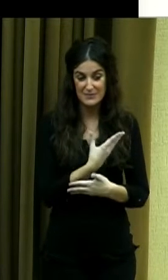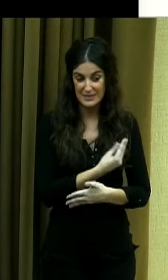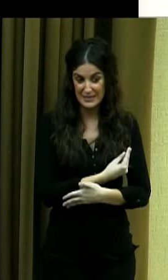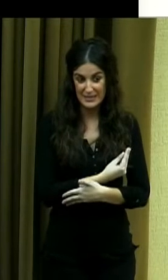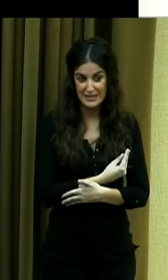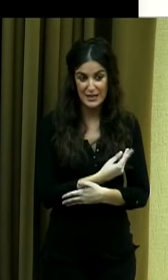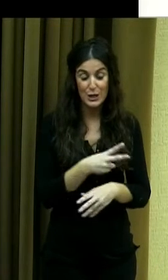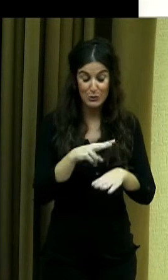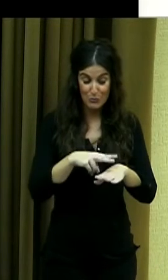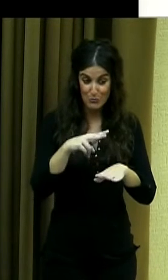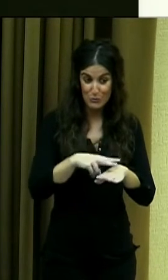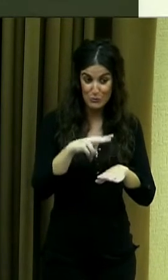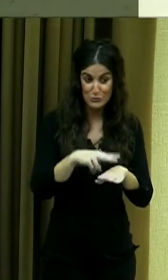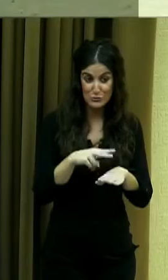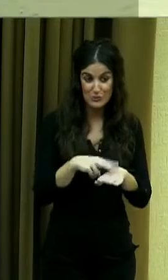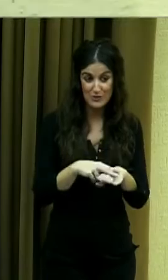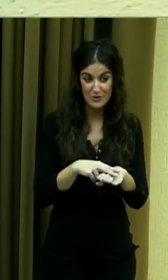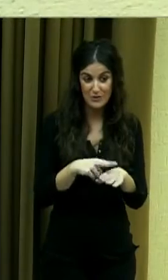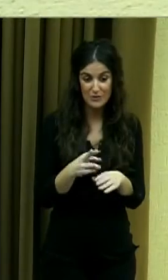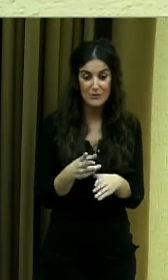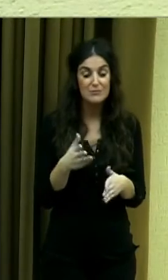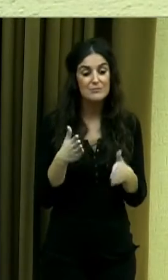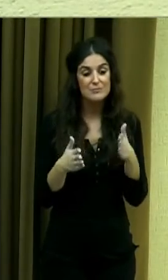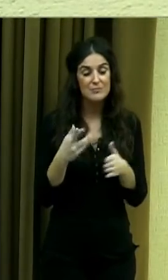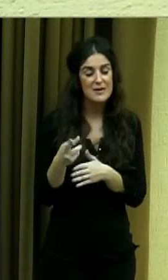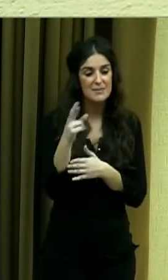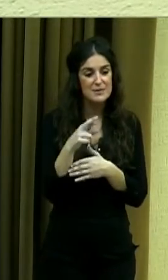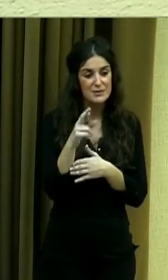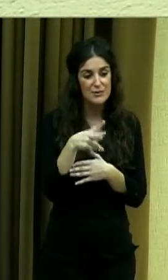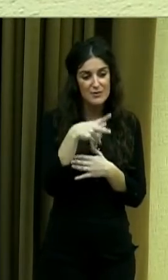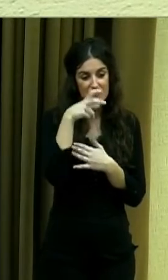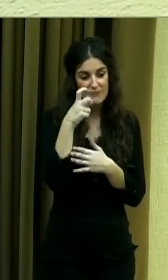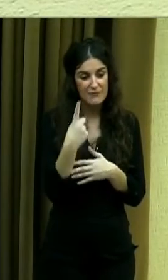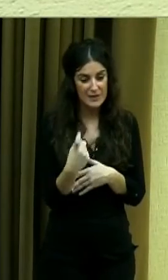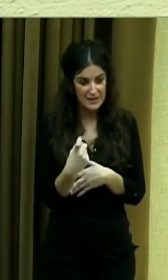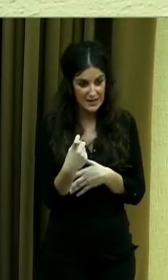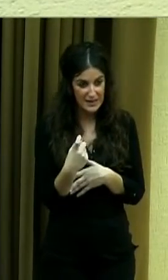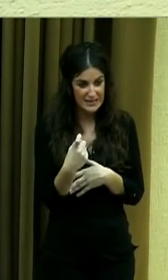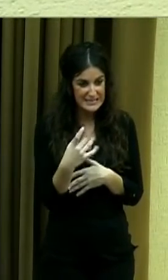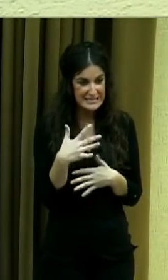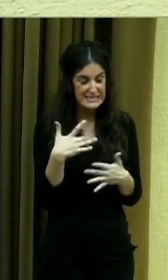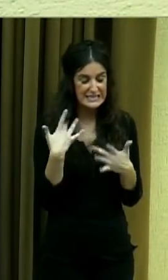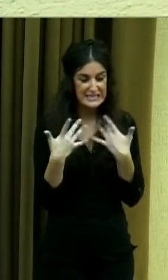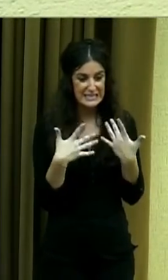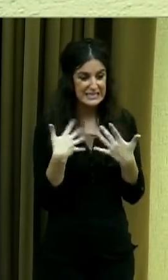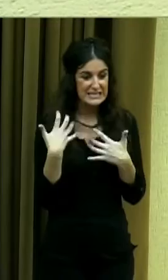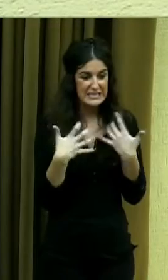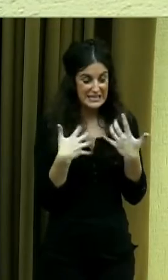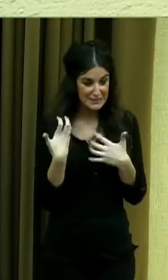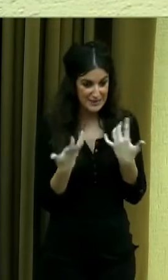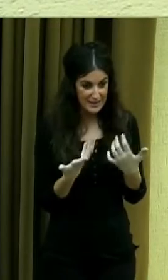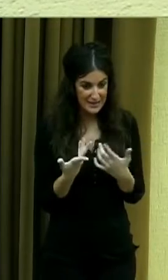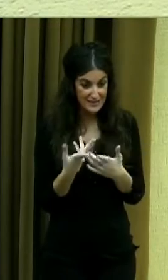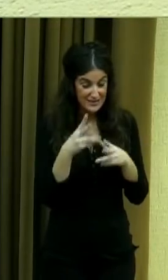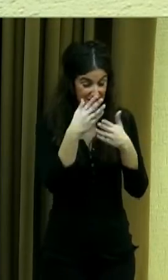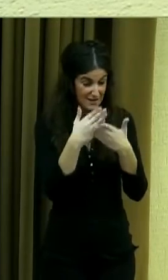con convulsiones, episodios repetitivos de apneas, una irritabilidad. Hay bastantes estudios en la bibliografía que